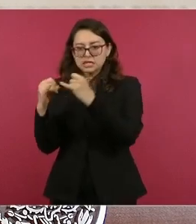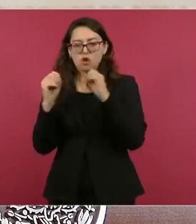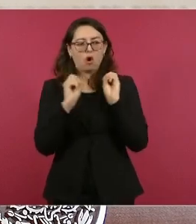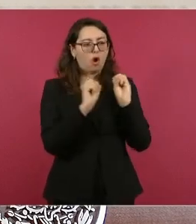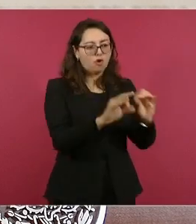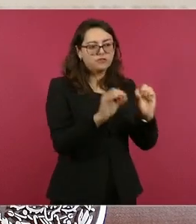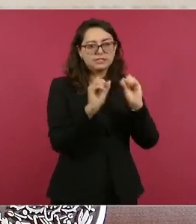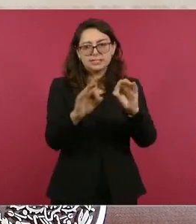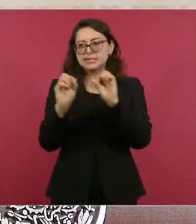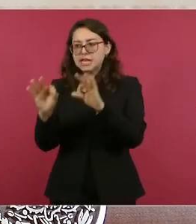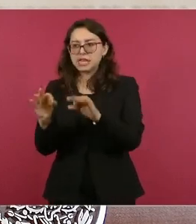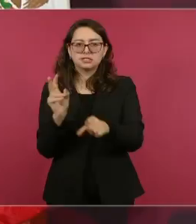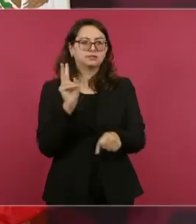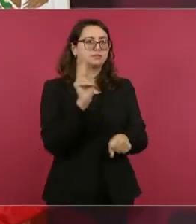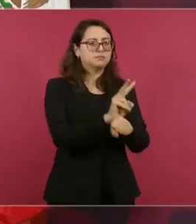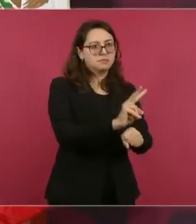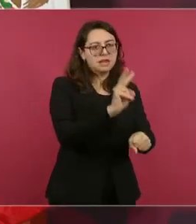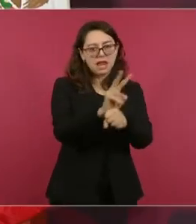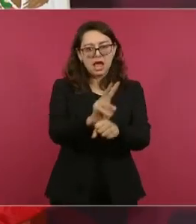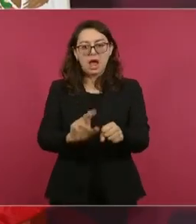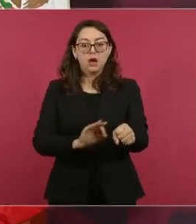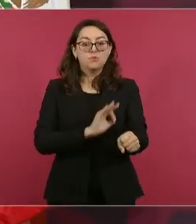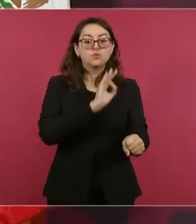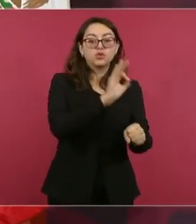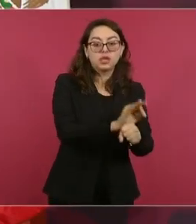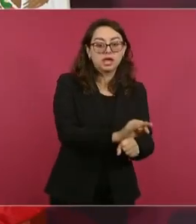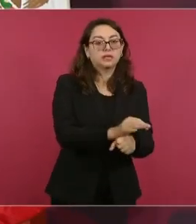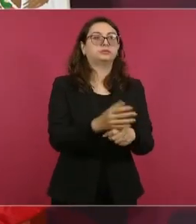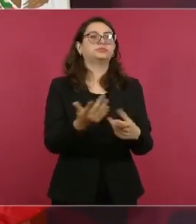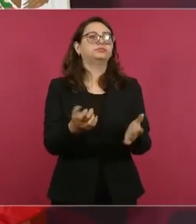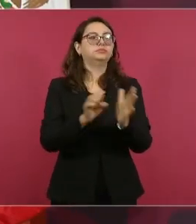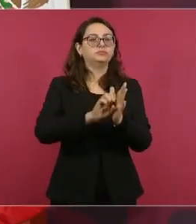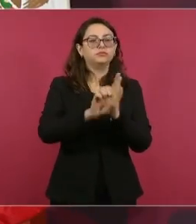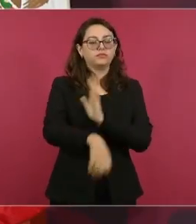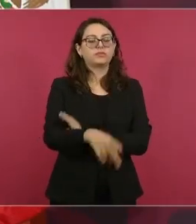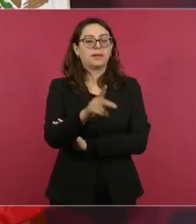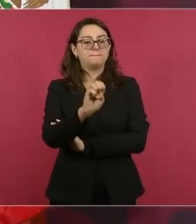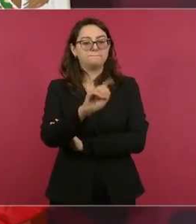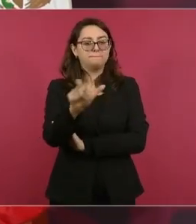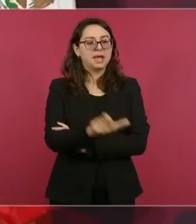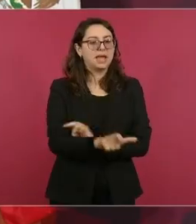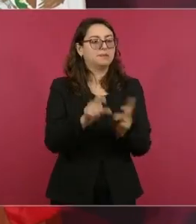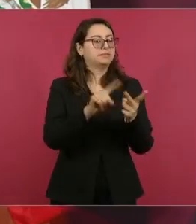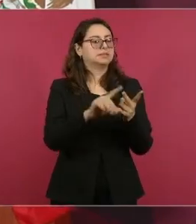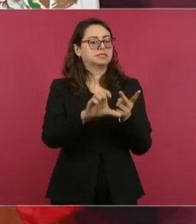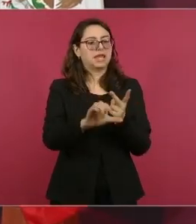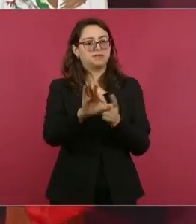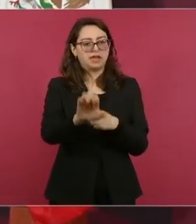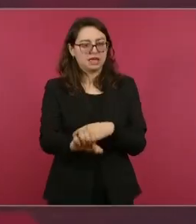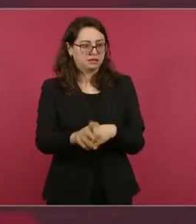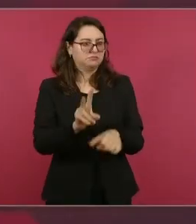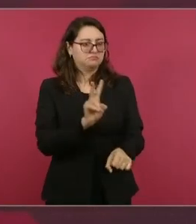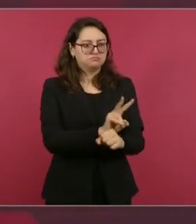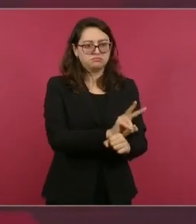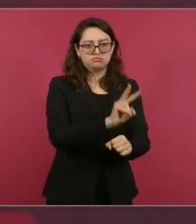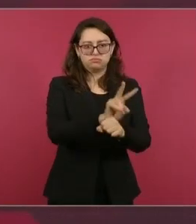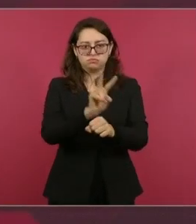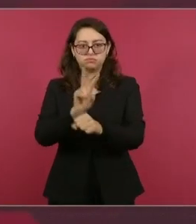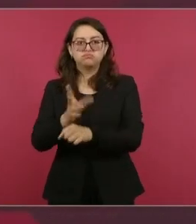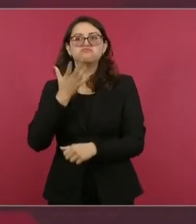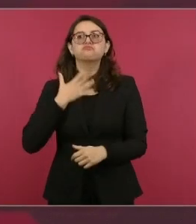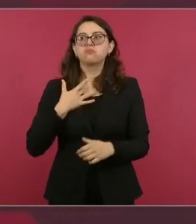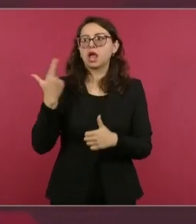¿Quién protege instalaciones de Pemex, de la Comisión Federal de Electricidad?